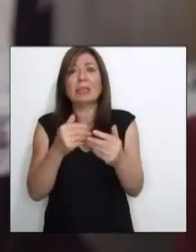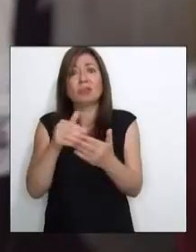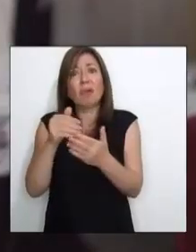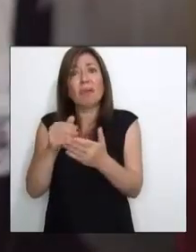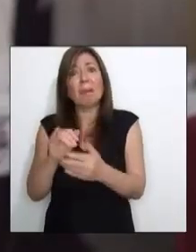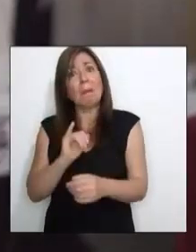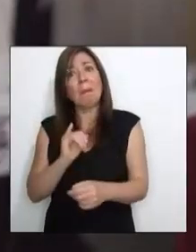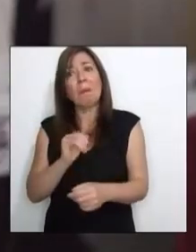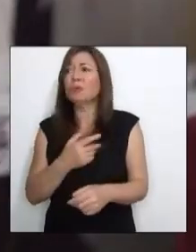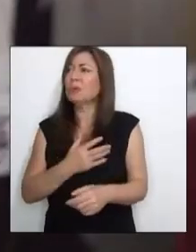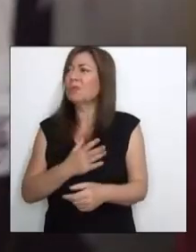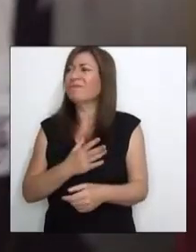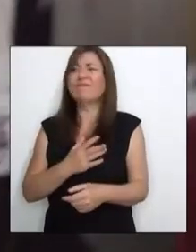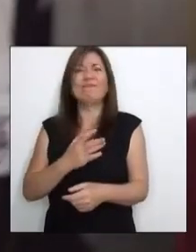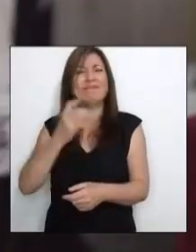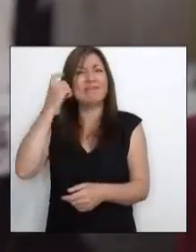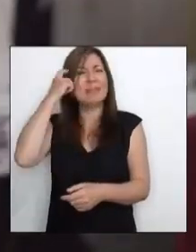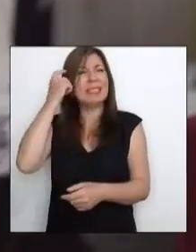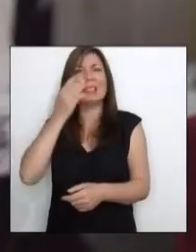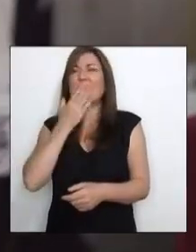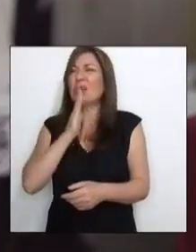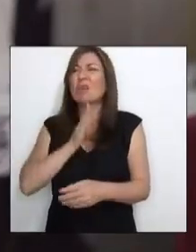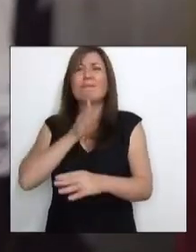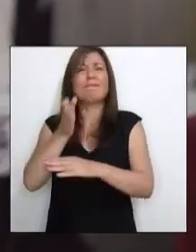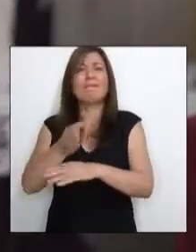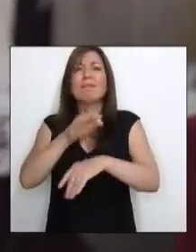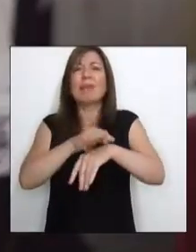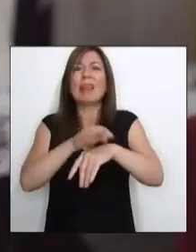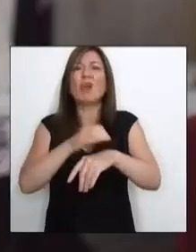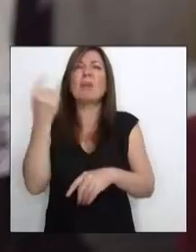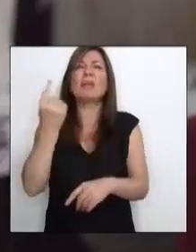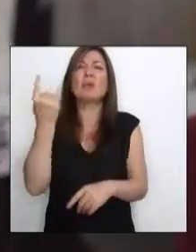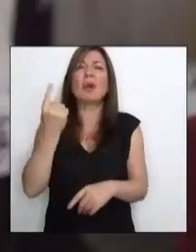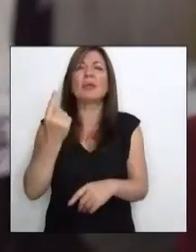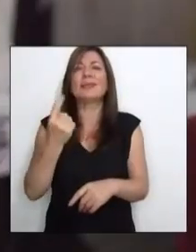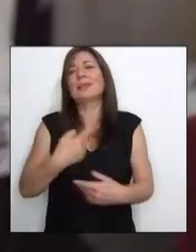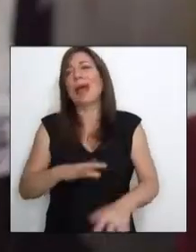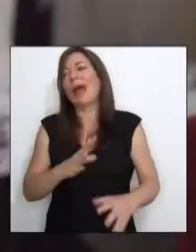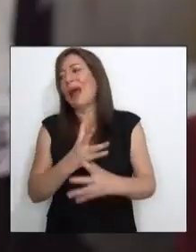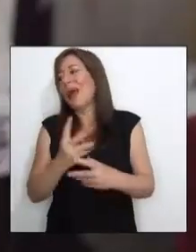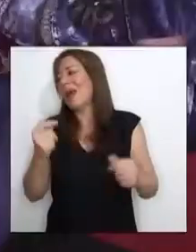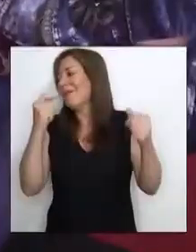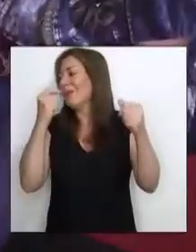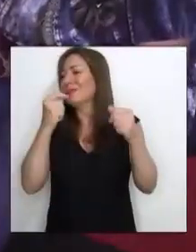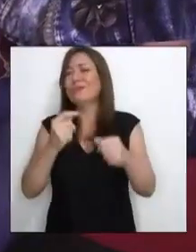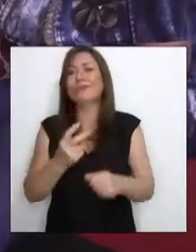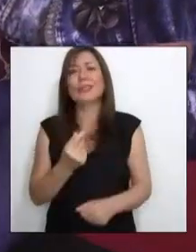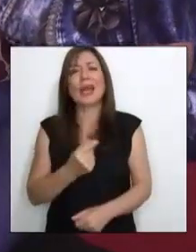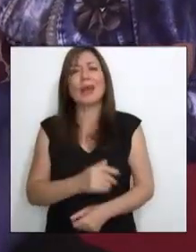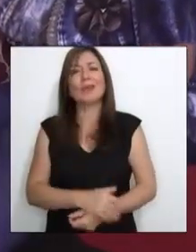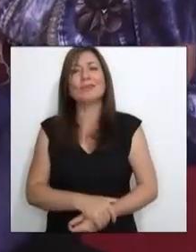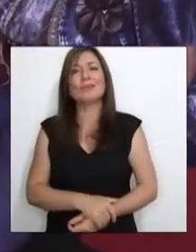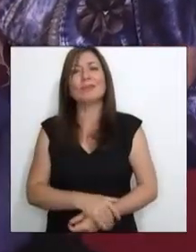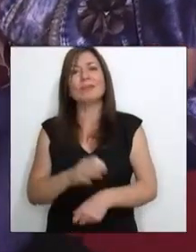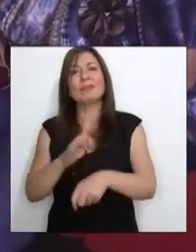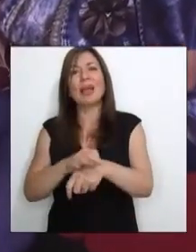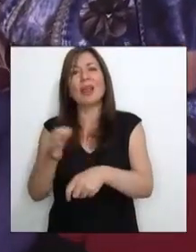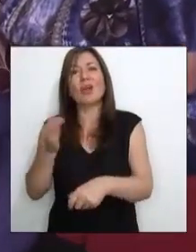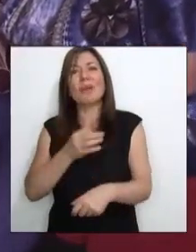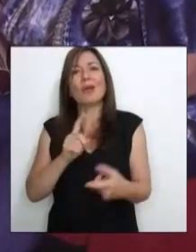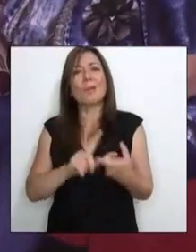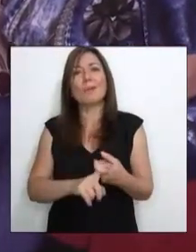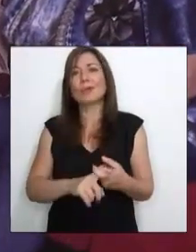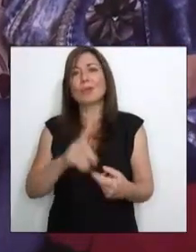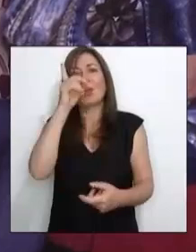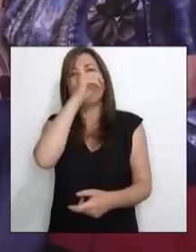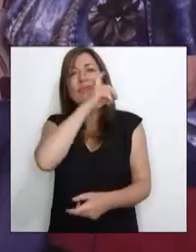Entonces con eso yo dije, ya, vámonos a particular porque ya esto no puede ser. Y ahí se me acabó toda mi plata. El médico me dijo, señora,